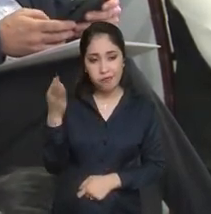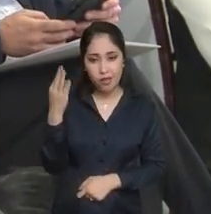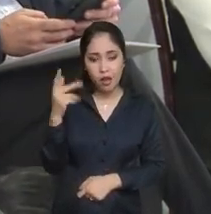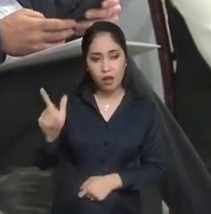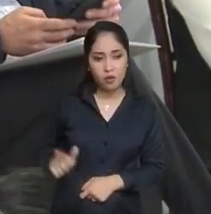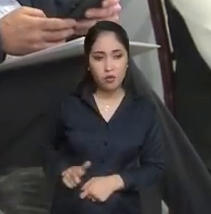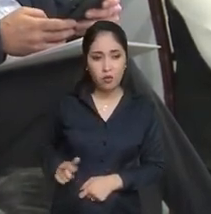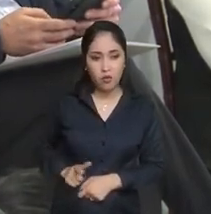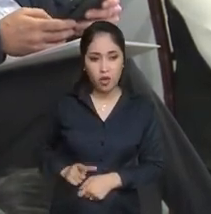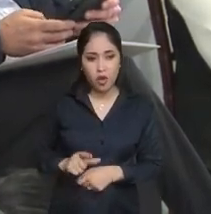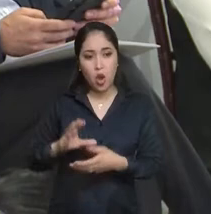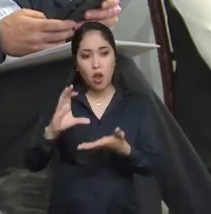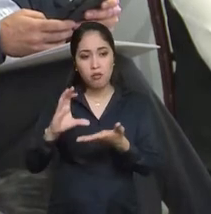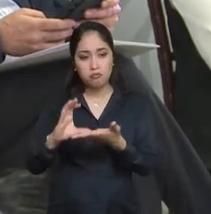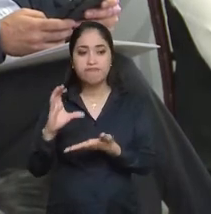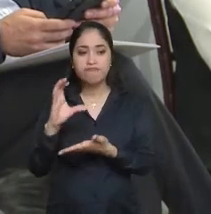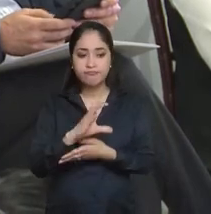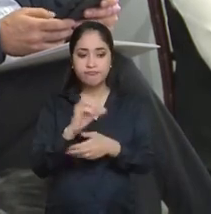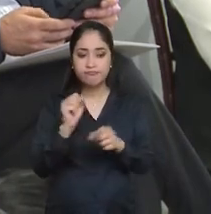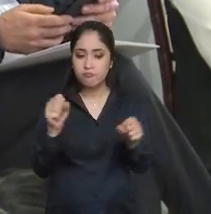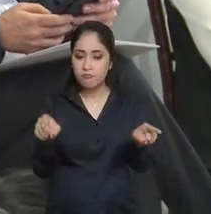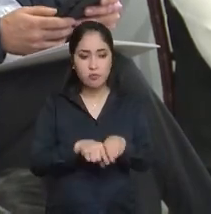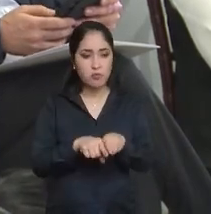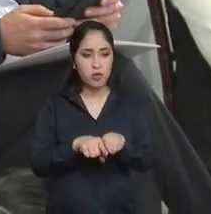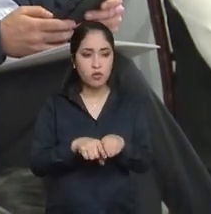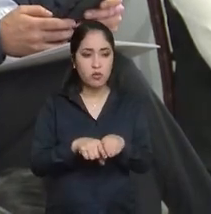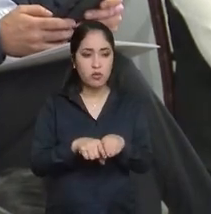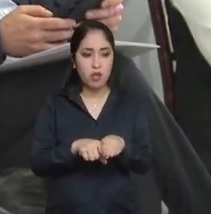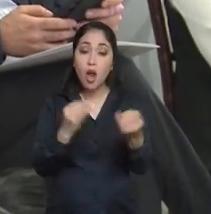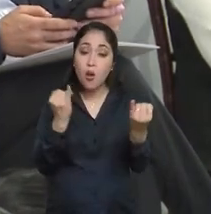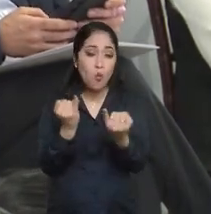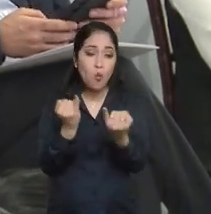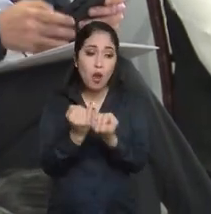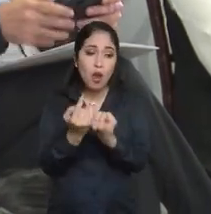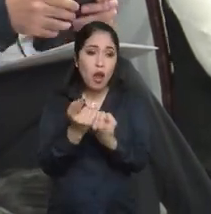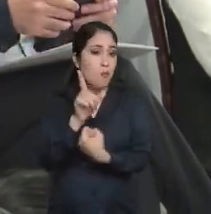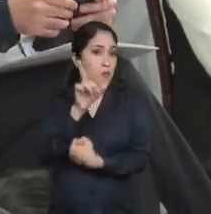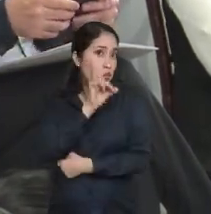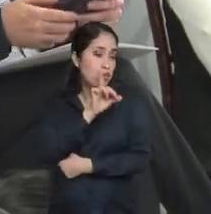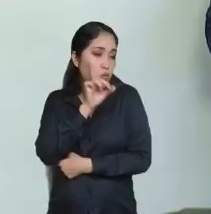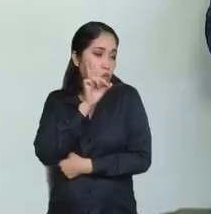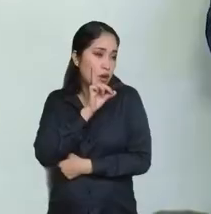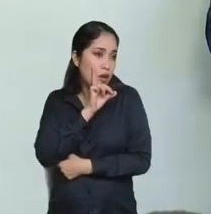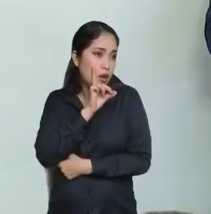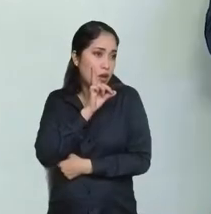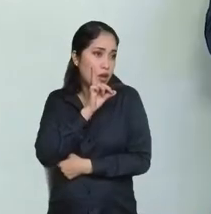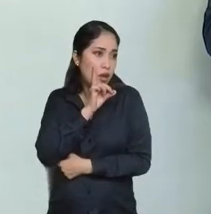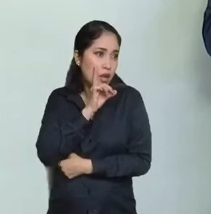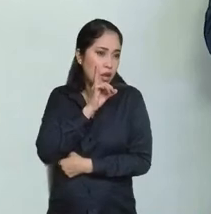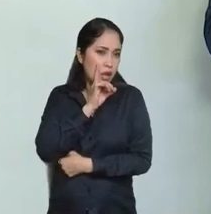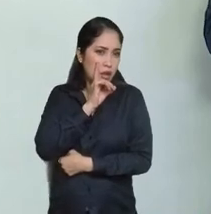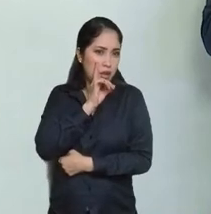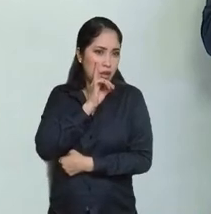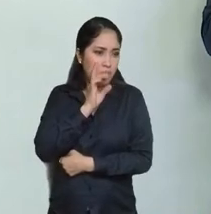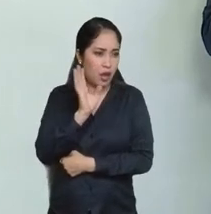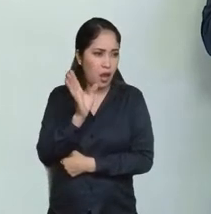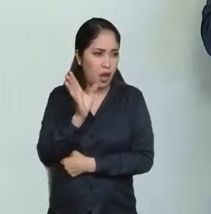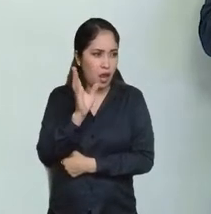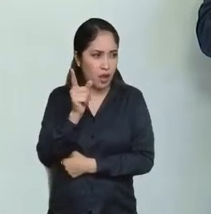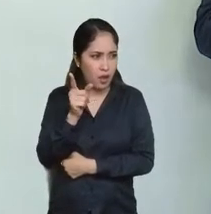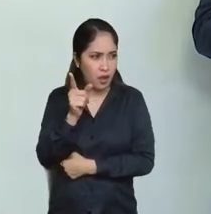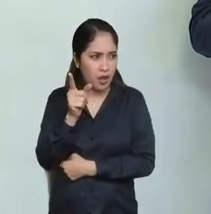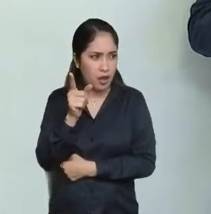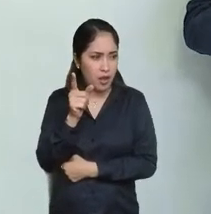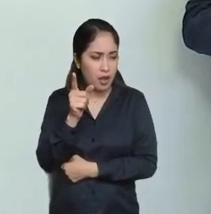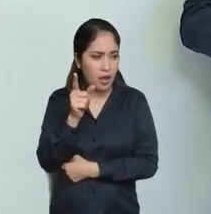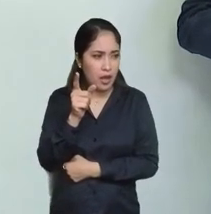Ya están acordados estos. Es lo mismo que el caso de las mujeres. Ya vamos con el Centro de Justicia